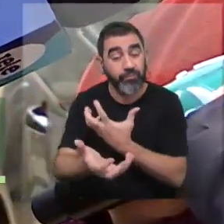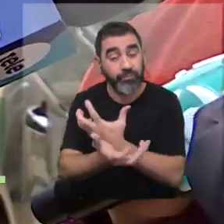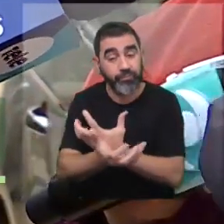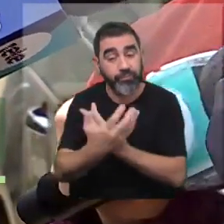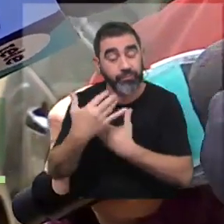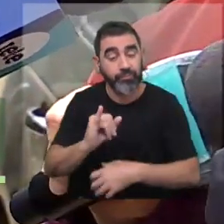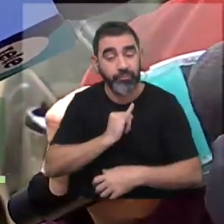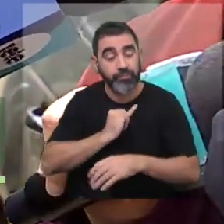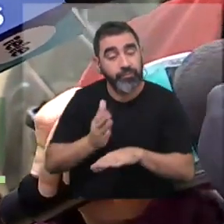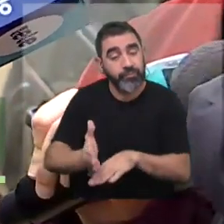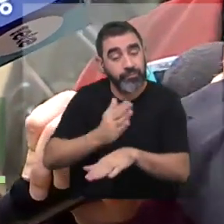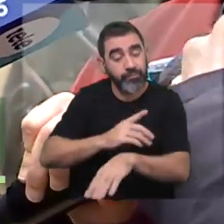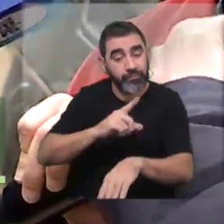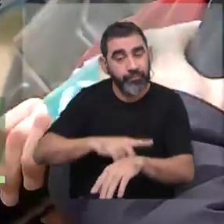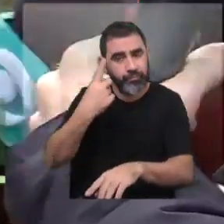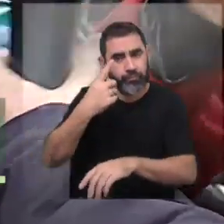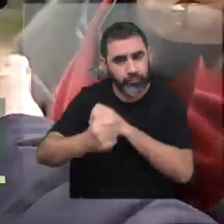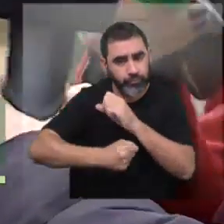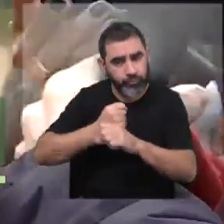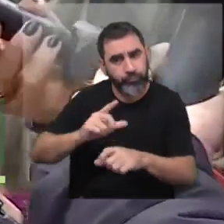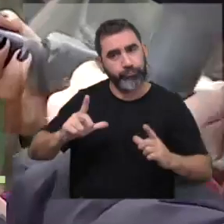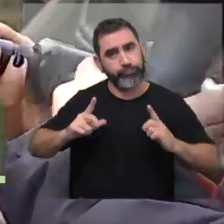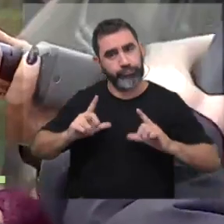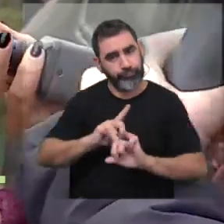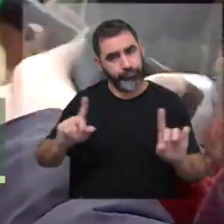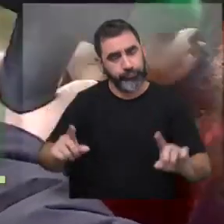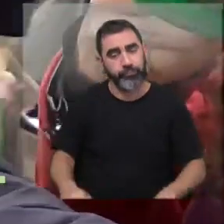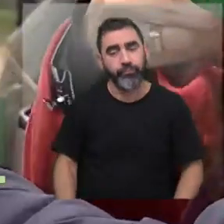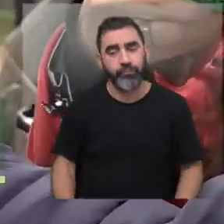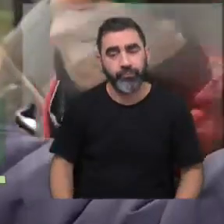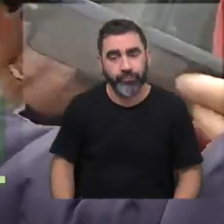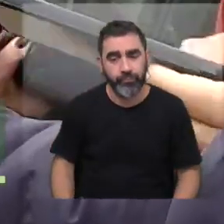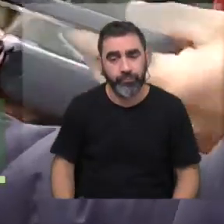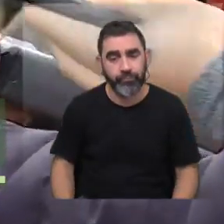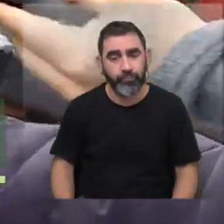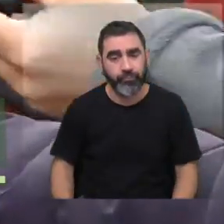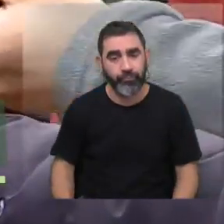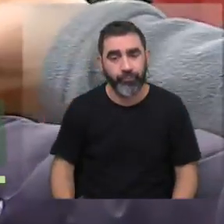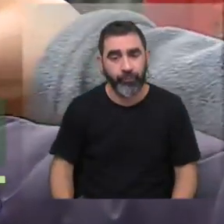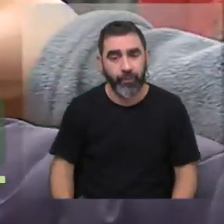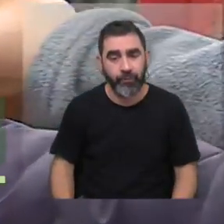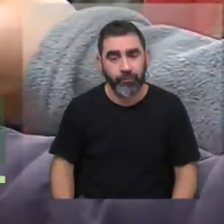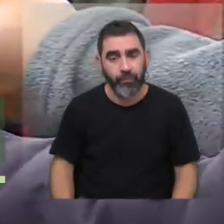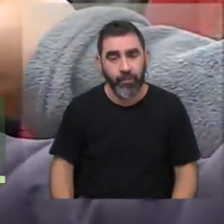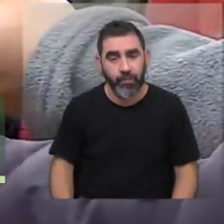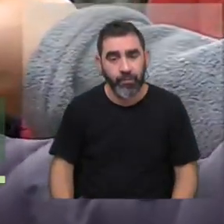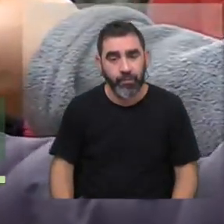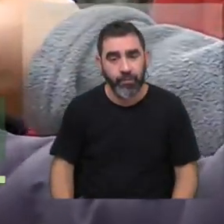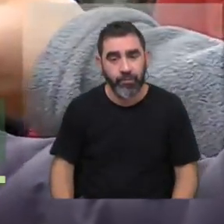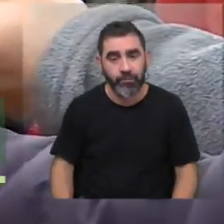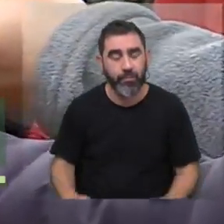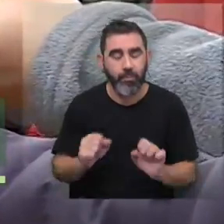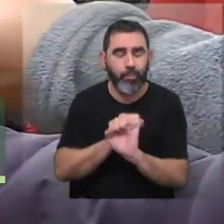puedan identificar antes que no pase un año como pasó la vez anterior hay un trabajo acumulado en ese sentido eh Esa es una es